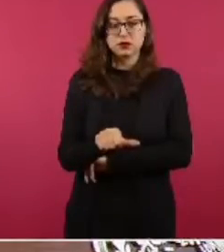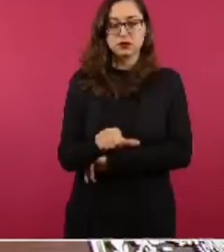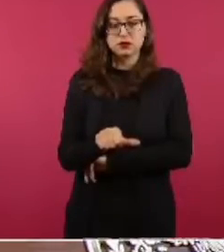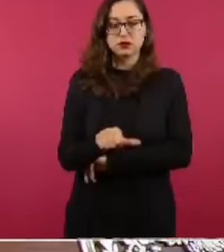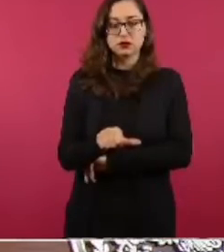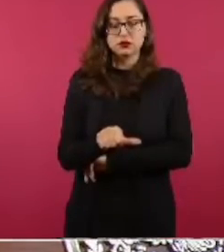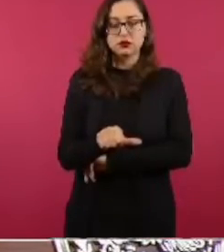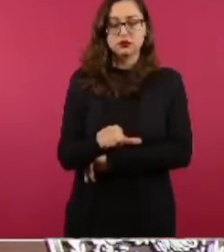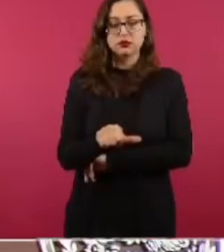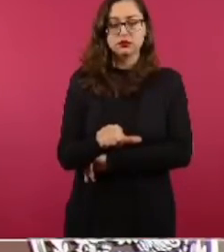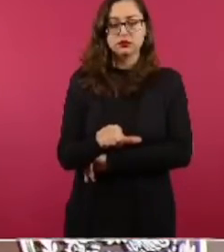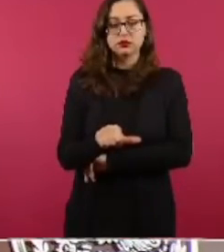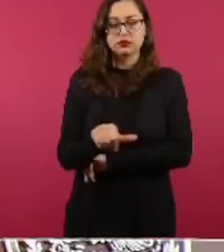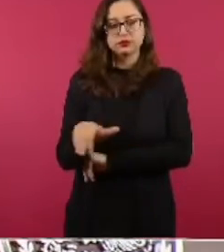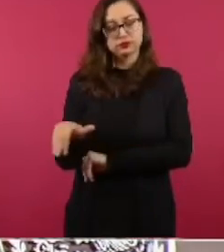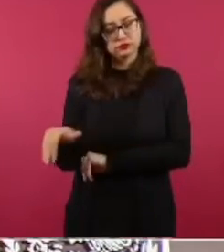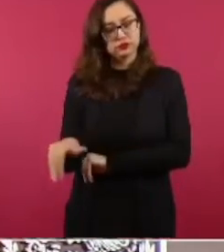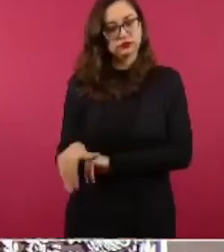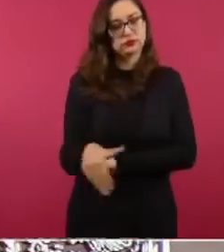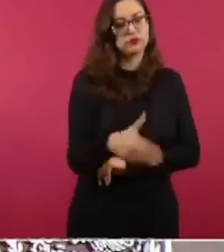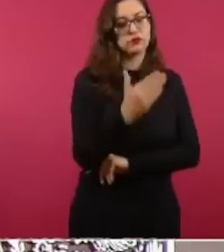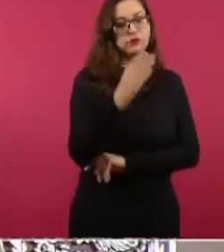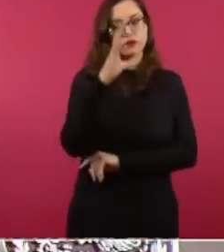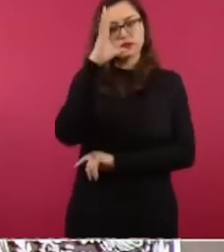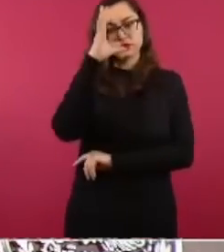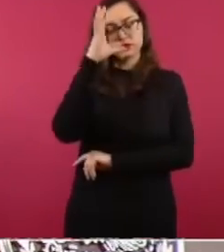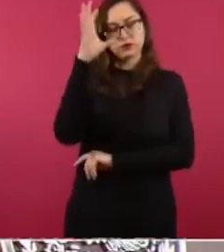vamos a Morelos.